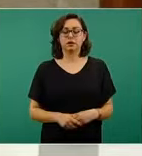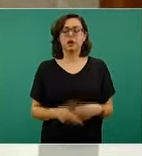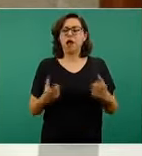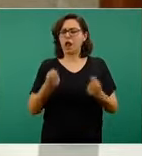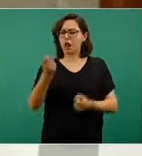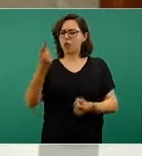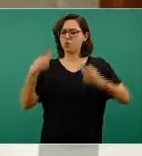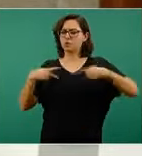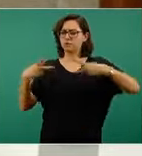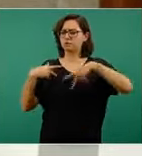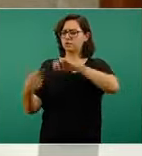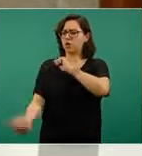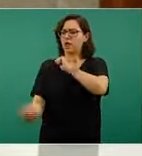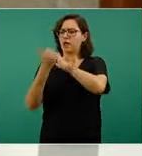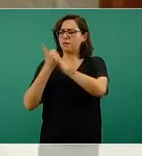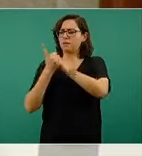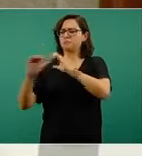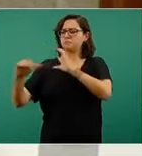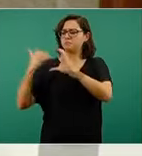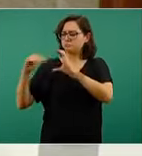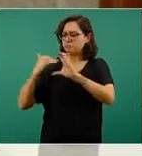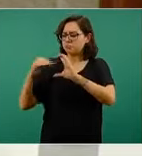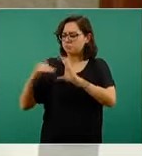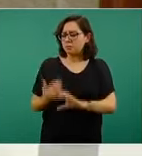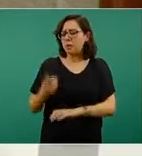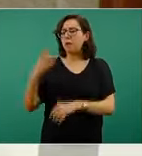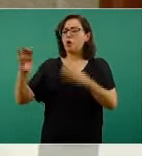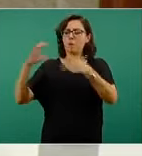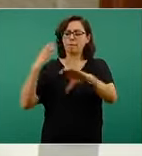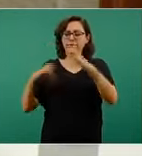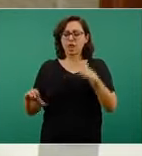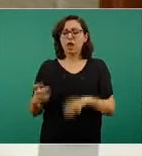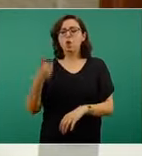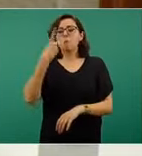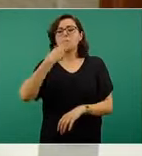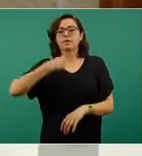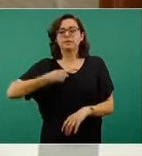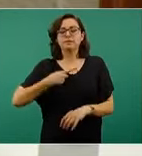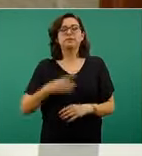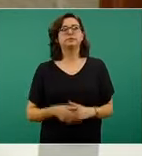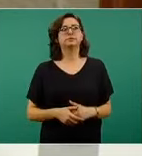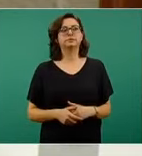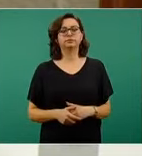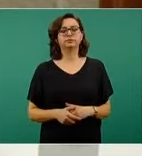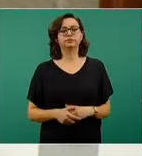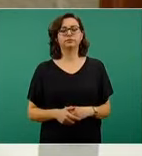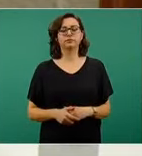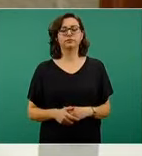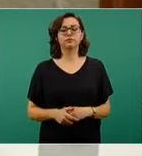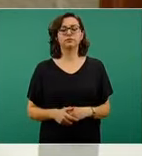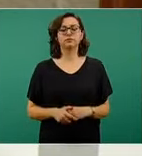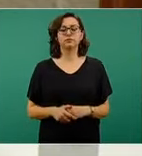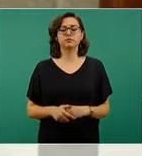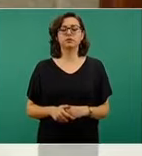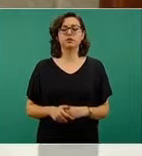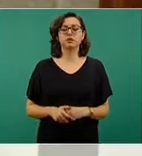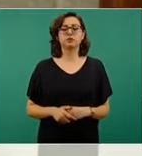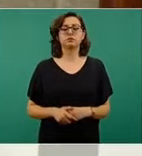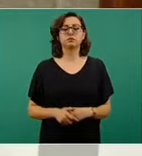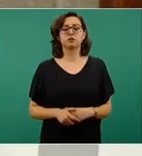han escrito en mis redes sociales preguntándome acerca de cómo sería la vacunación en sus